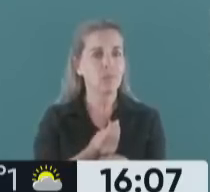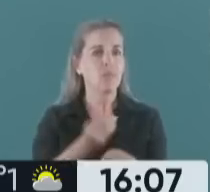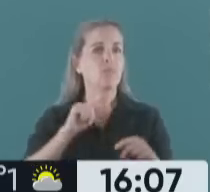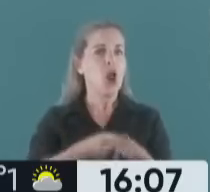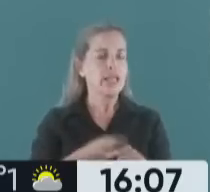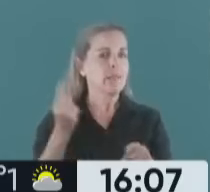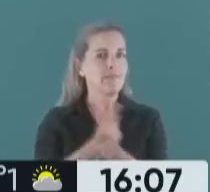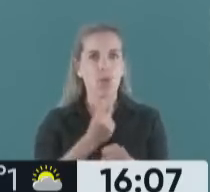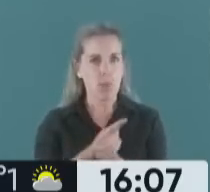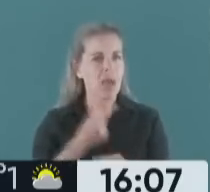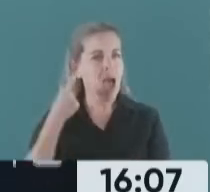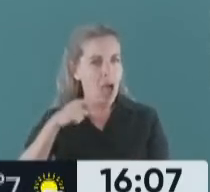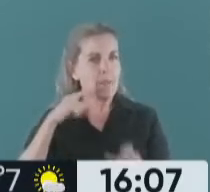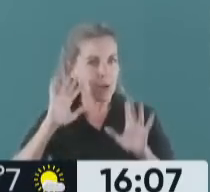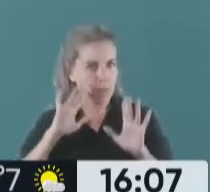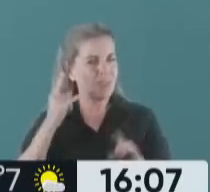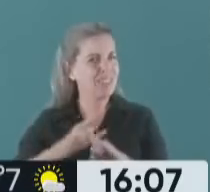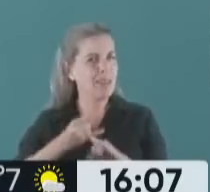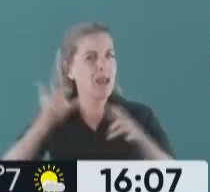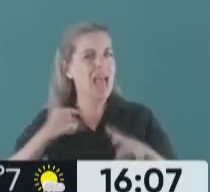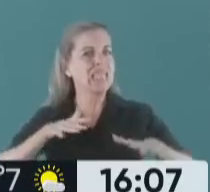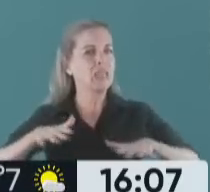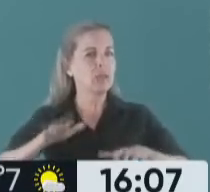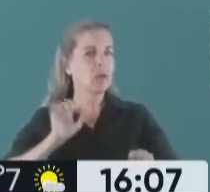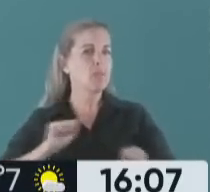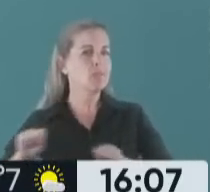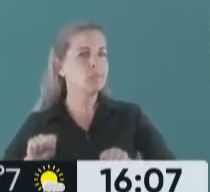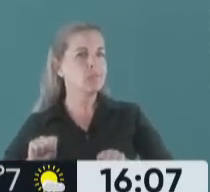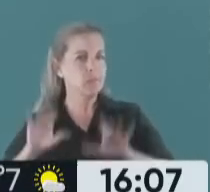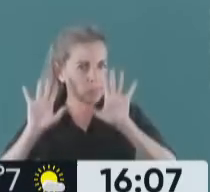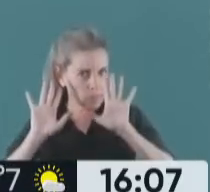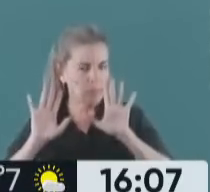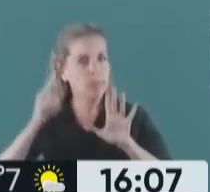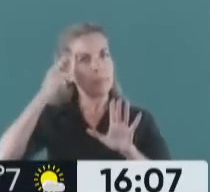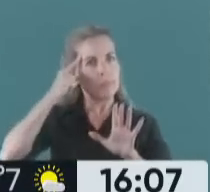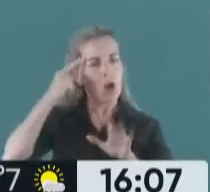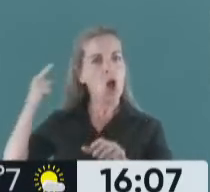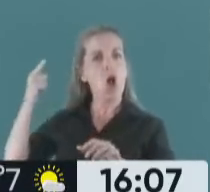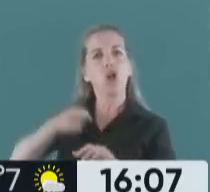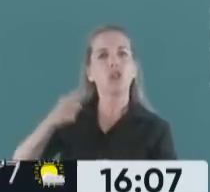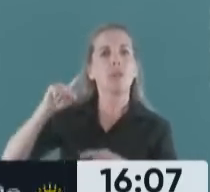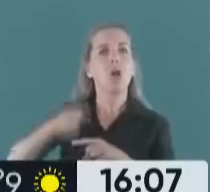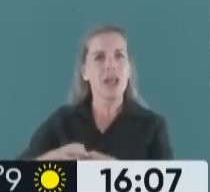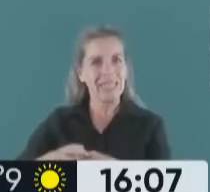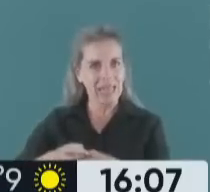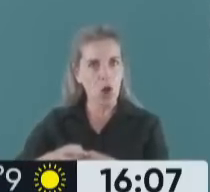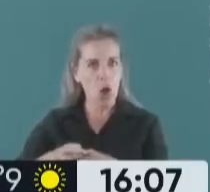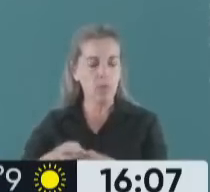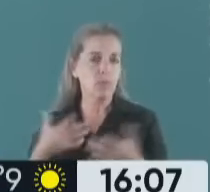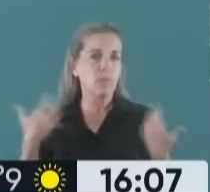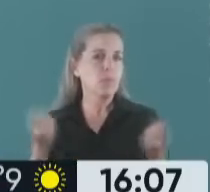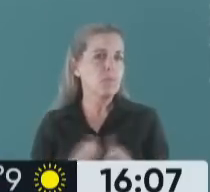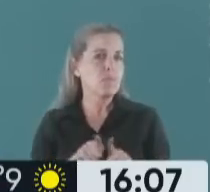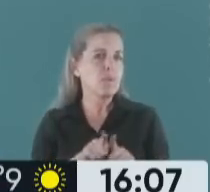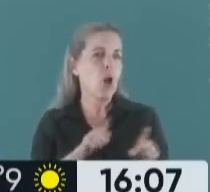para, cada vez que se hace esto con un dirigente político, es también una forma de intentar aleccionar a otros dirigentes políticos que intentan tomar medidas que